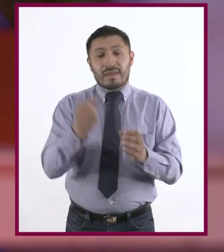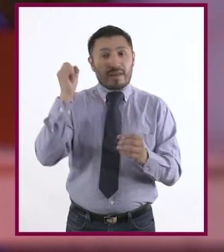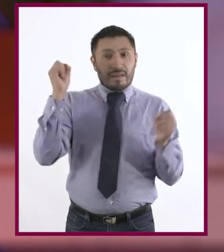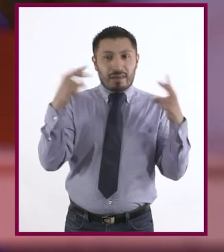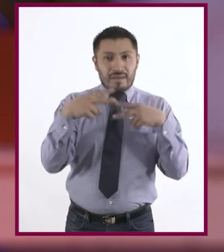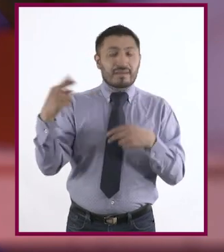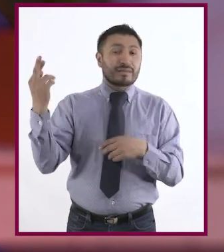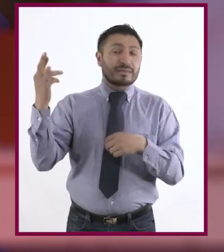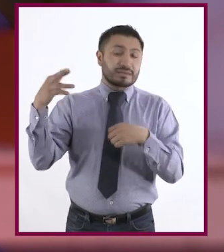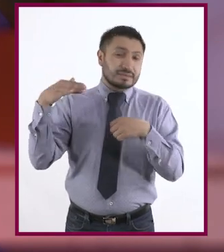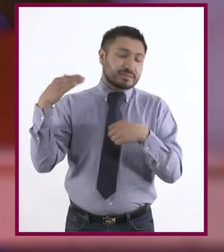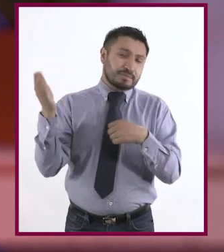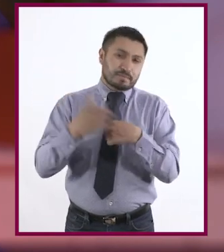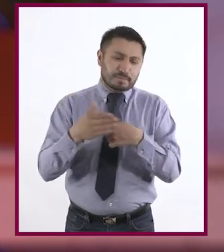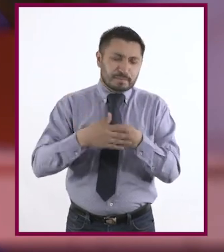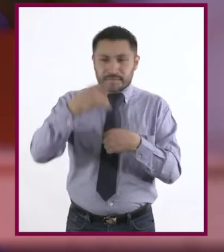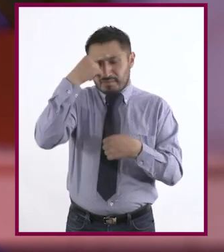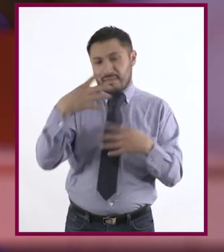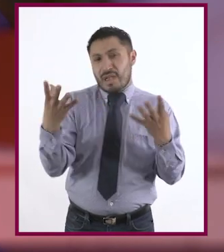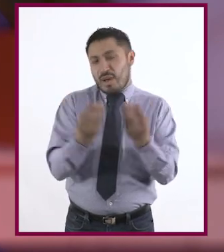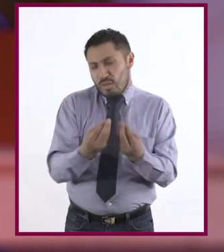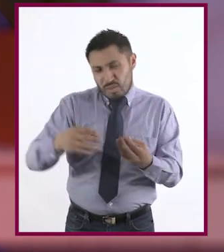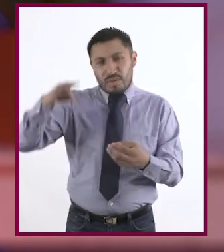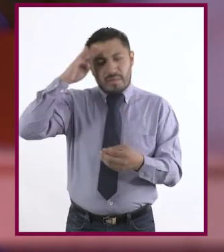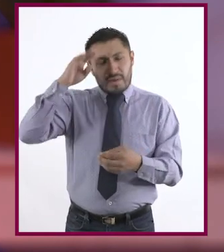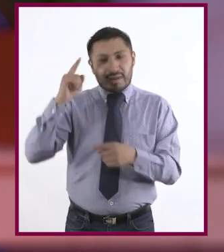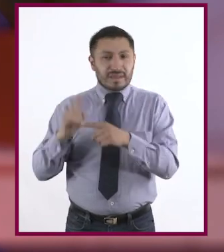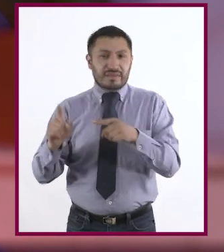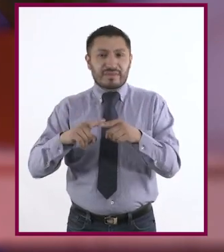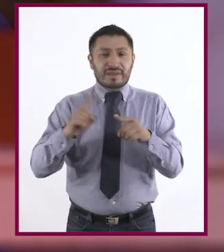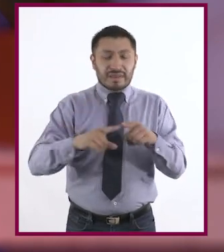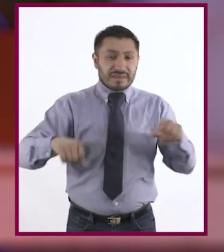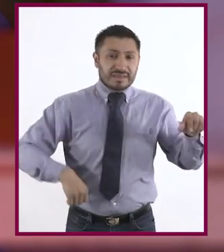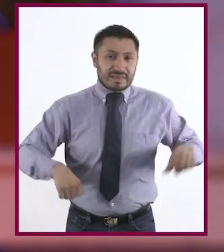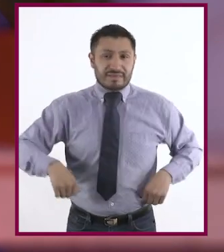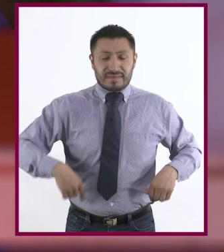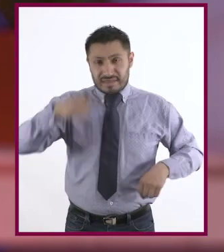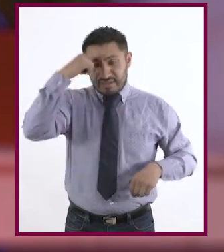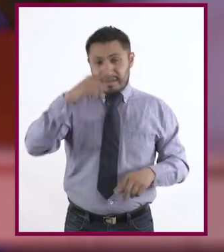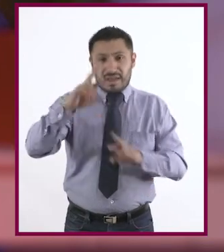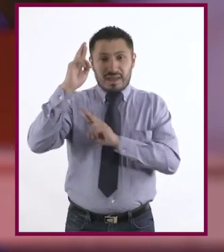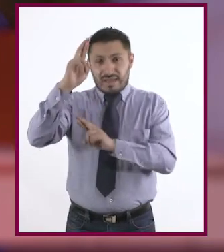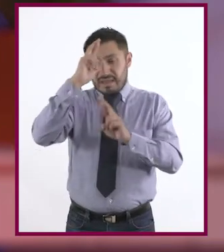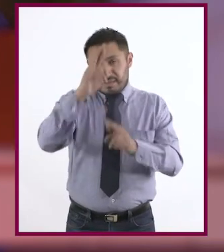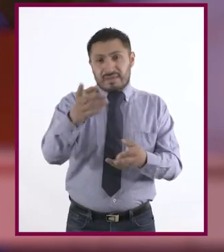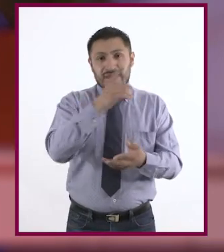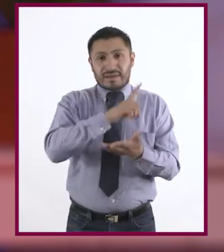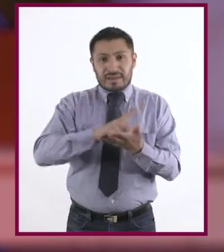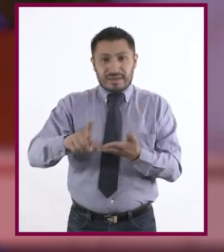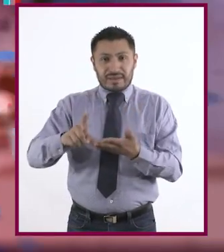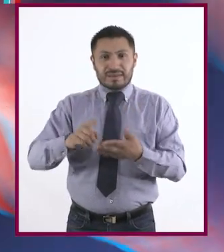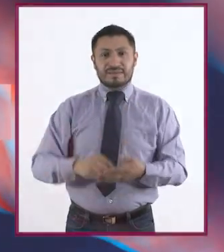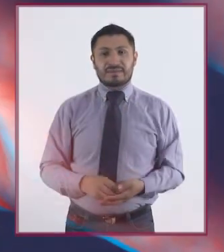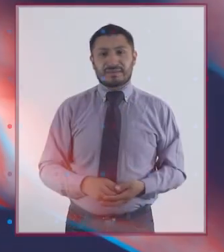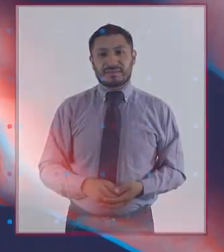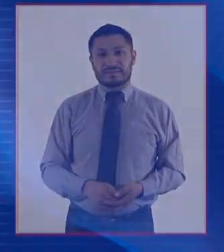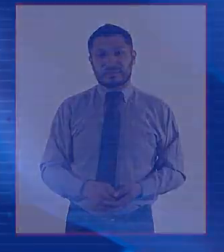nuevo para que todas y todos juntos pensemos en acciones para el mejor ejercicio de nuestros derechos y libertades. ¡Hasta luego!